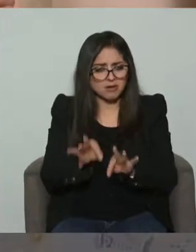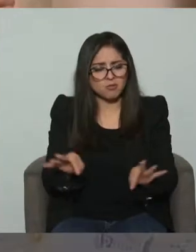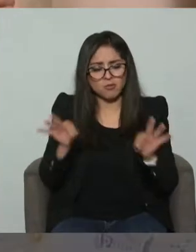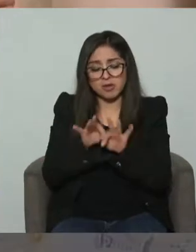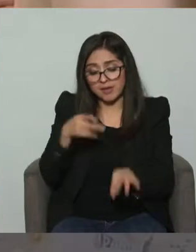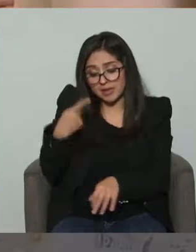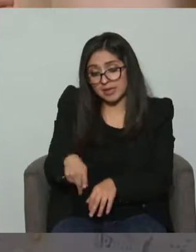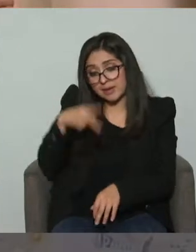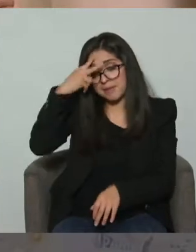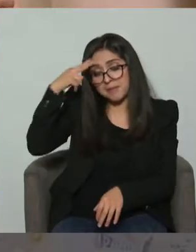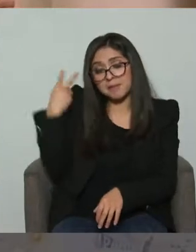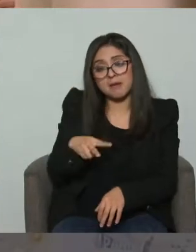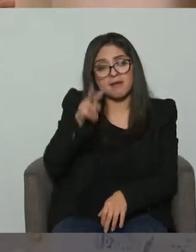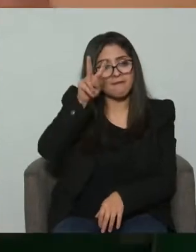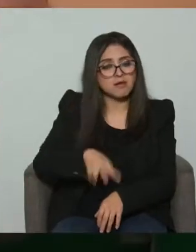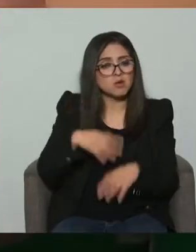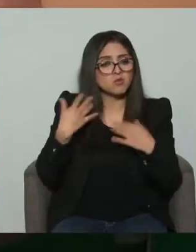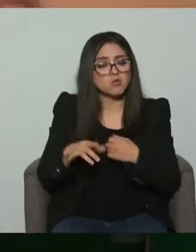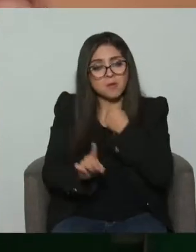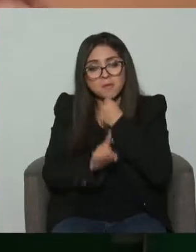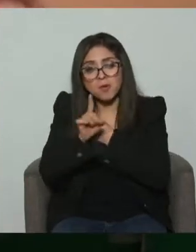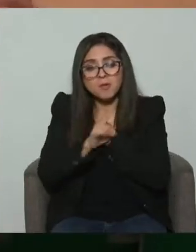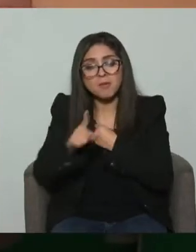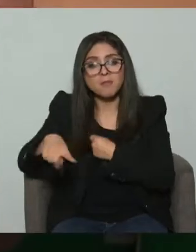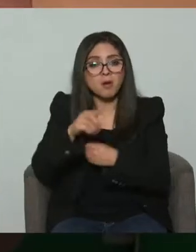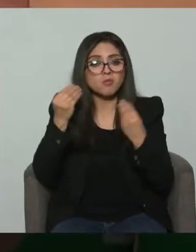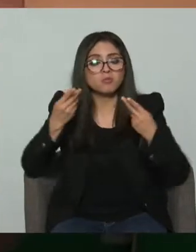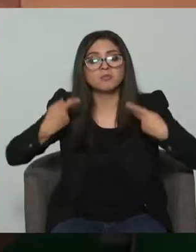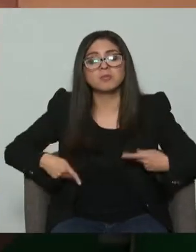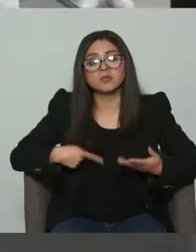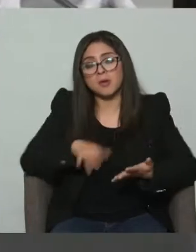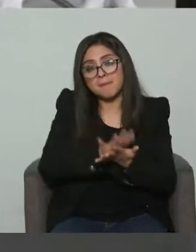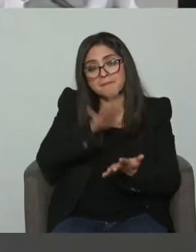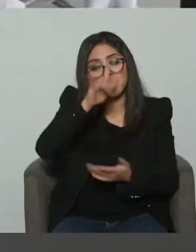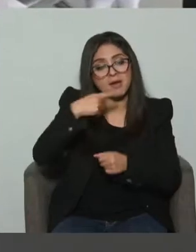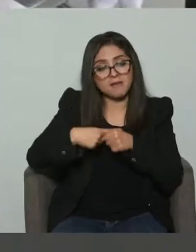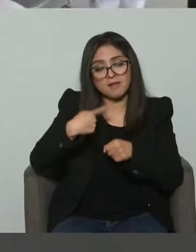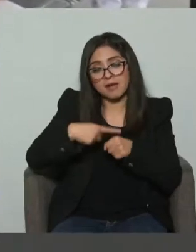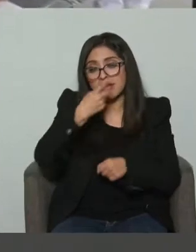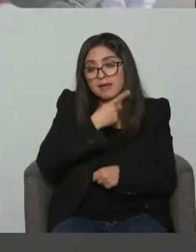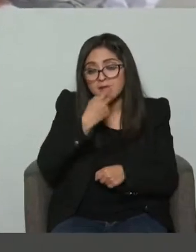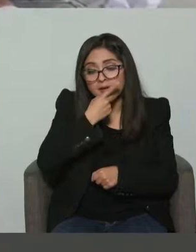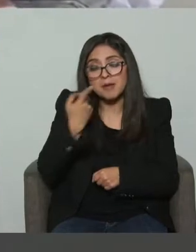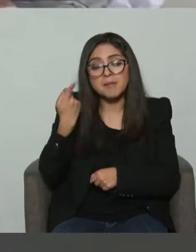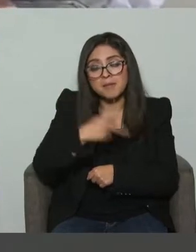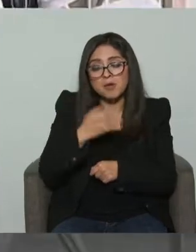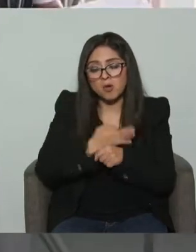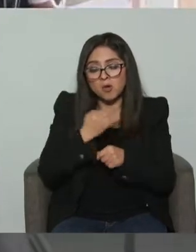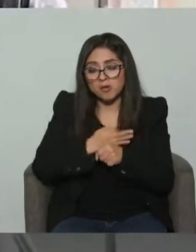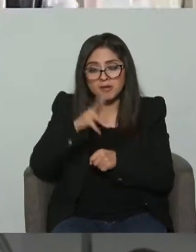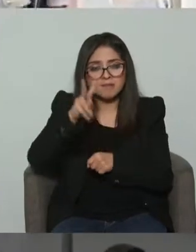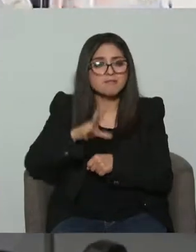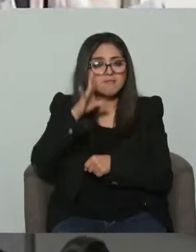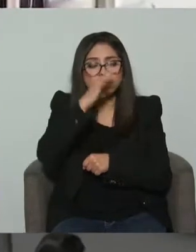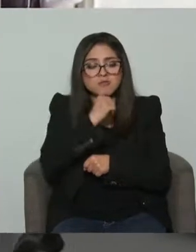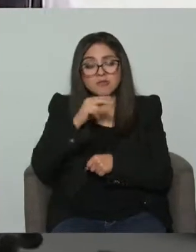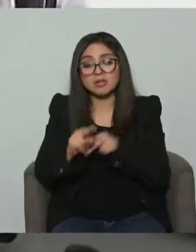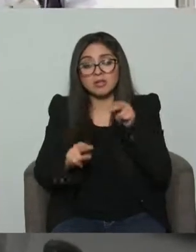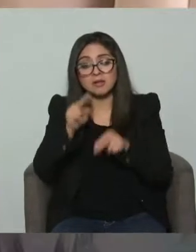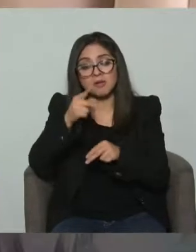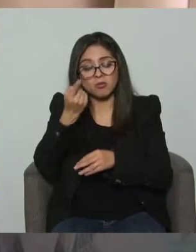que tenemos un tremendo problema con la diabetes, eso se puede prevenir. Es increíble a los niveles que hemos llegado, cuando con